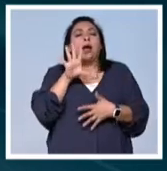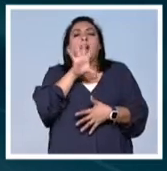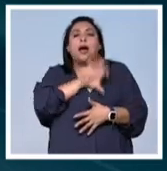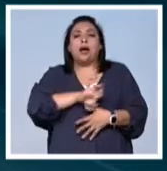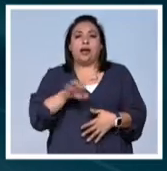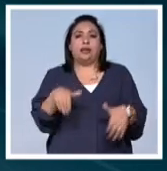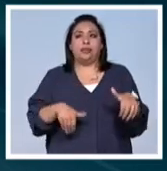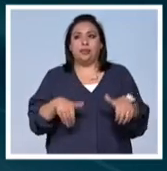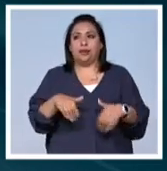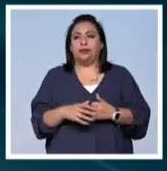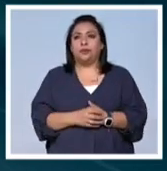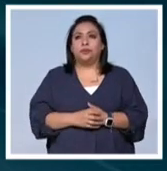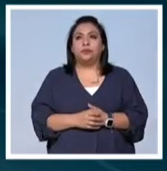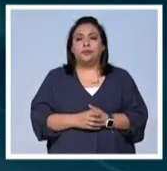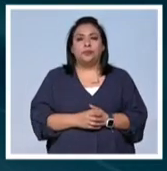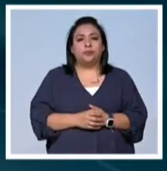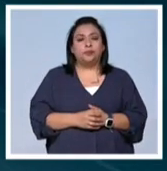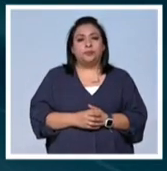escénicas